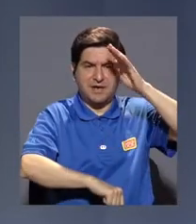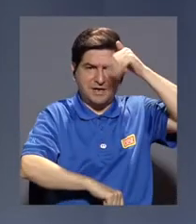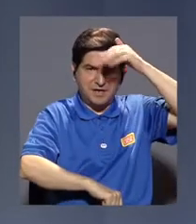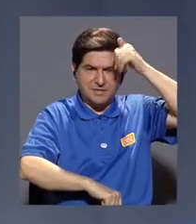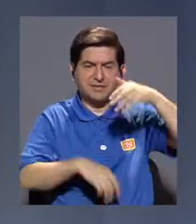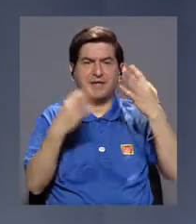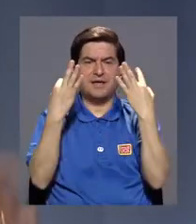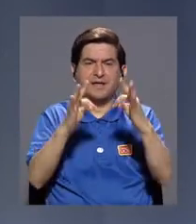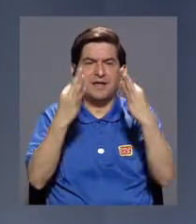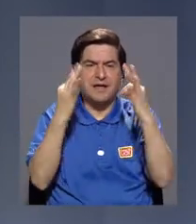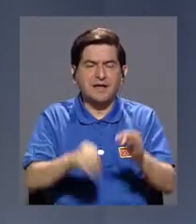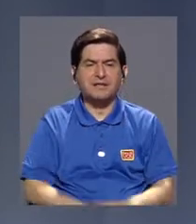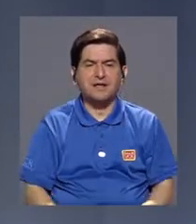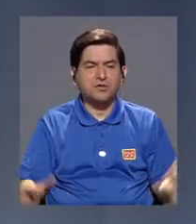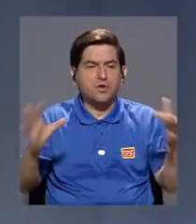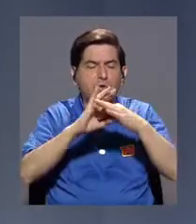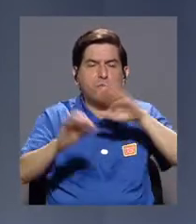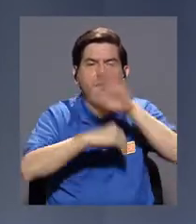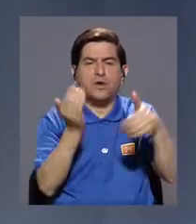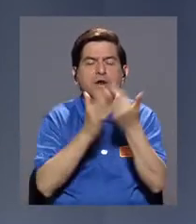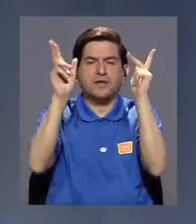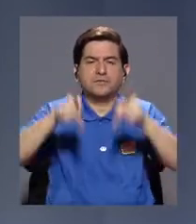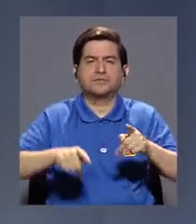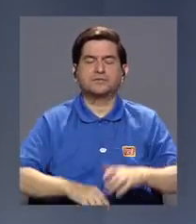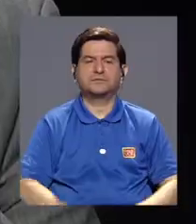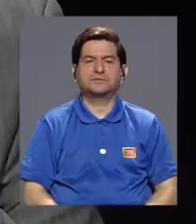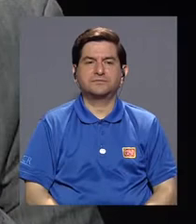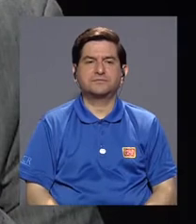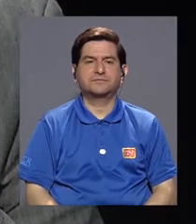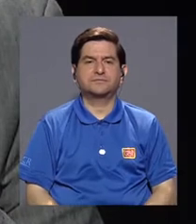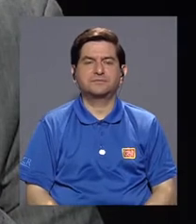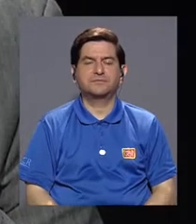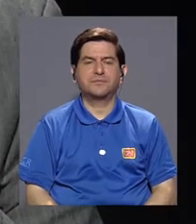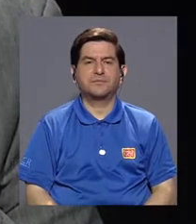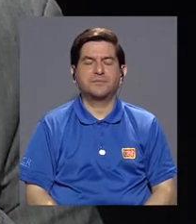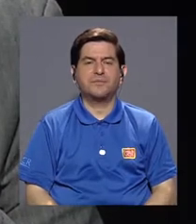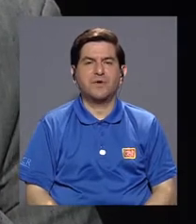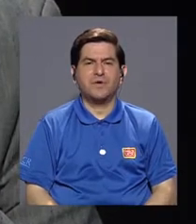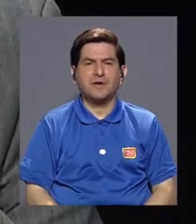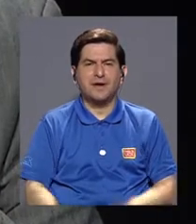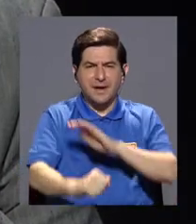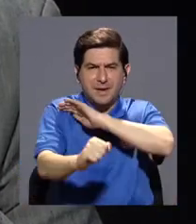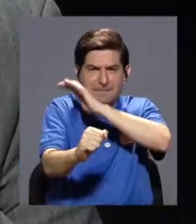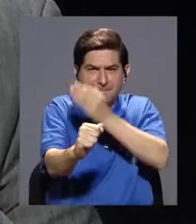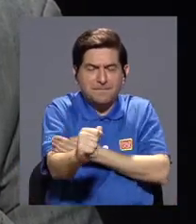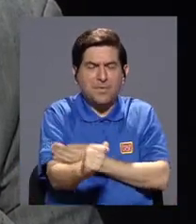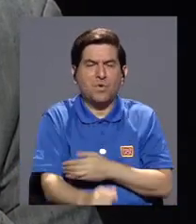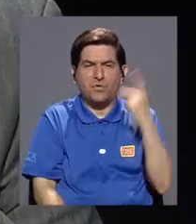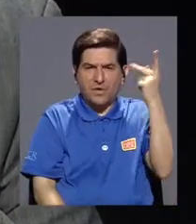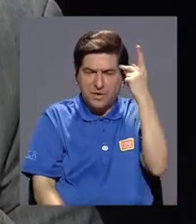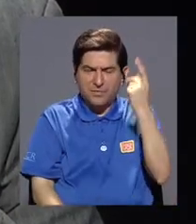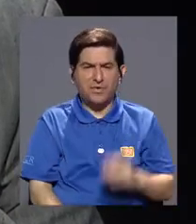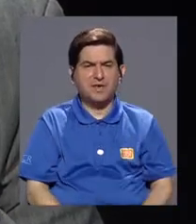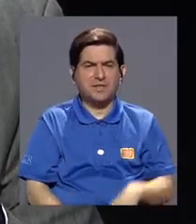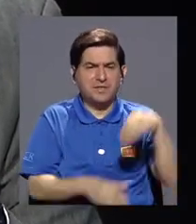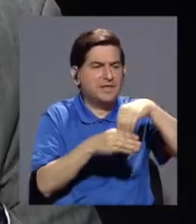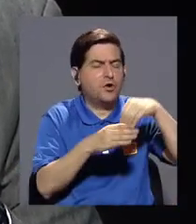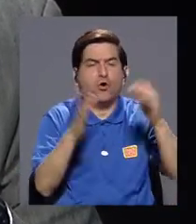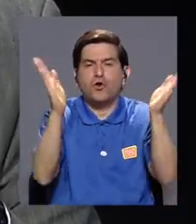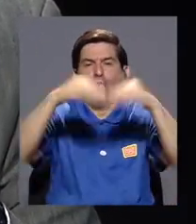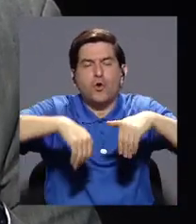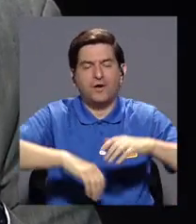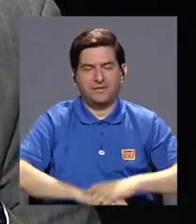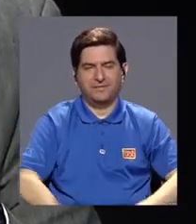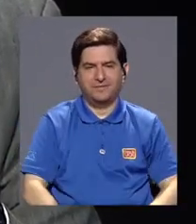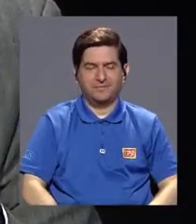Carlos Alvarado que trataba de juntar a toda esta gente. Porque no hay músculo político en ninguno de los componentes. Fíjese usted